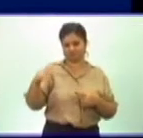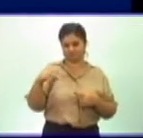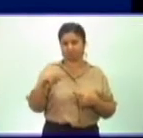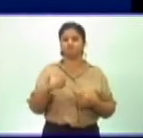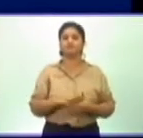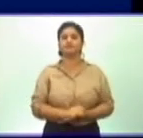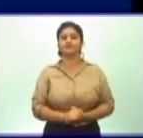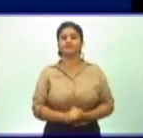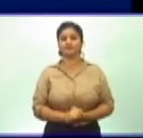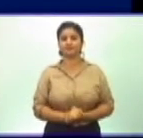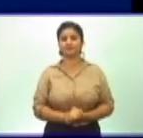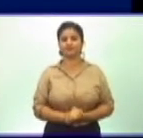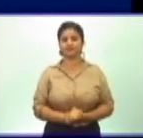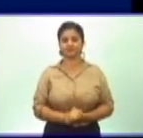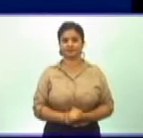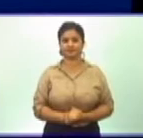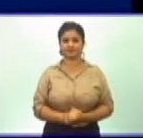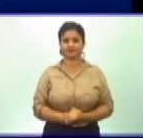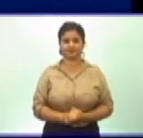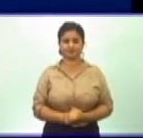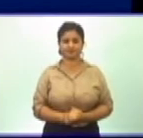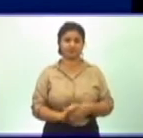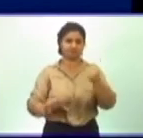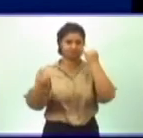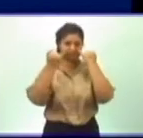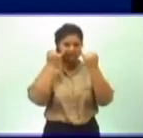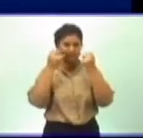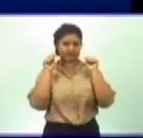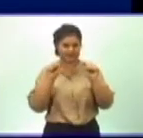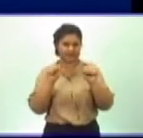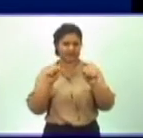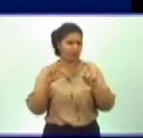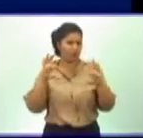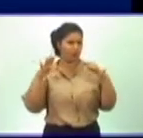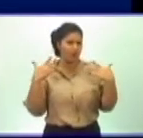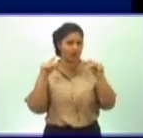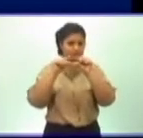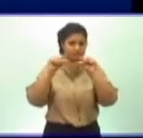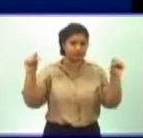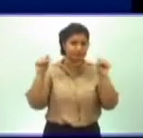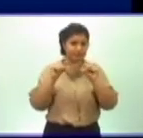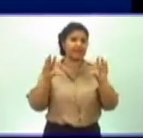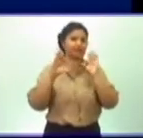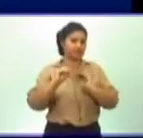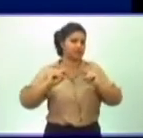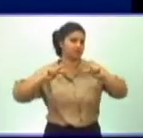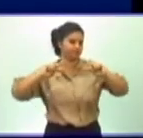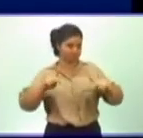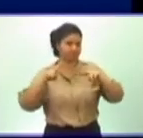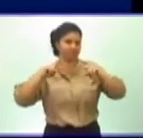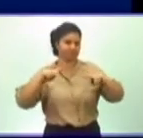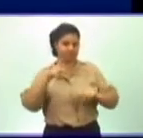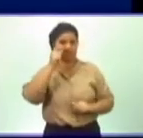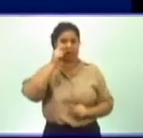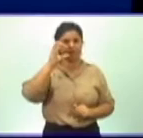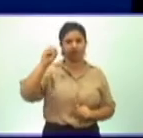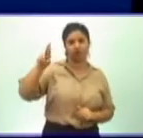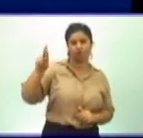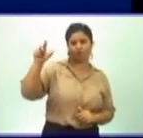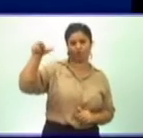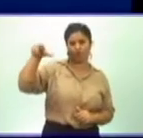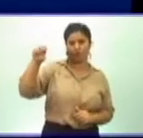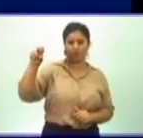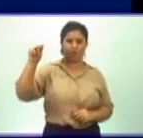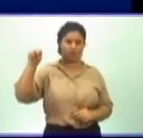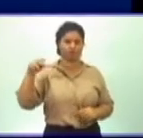Identifique cuál de estas expresiones es pronunciada constantemente por Orgón. Y mi madre, y